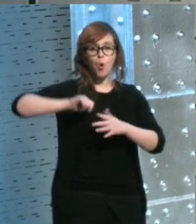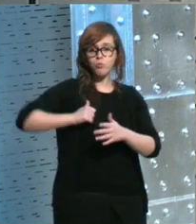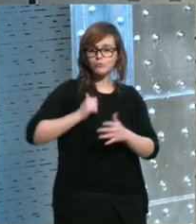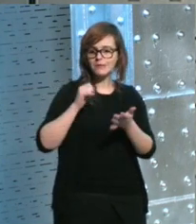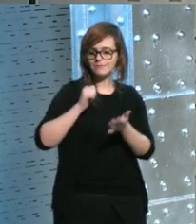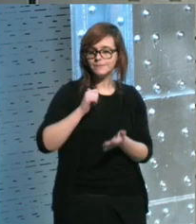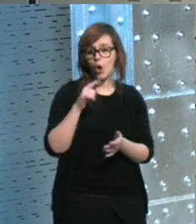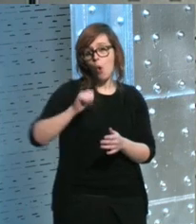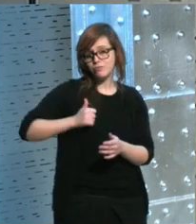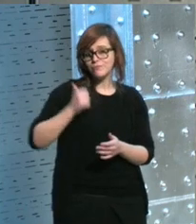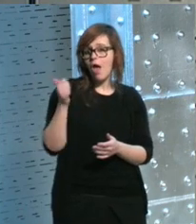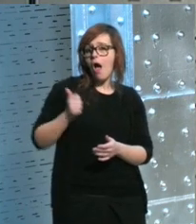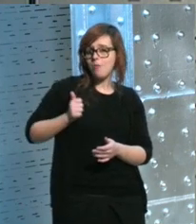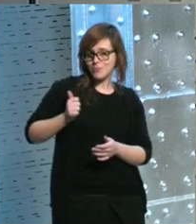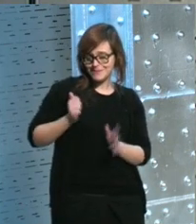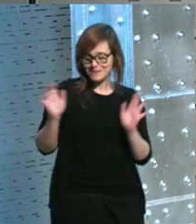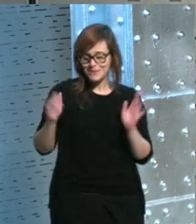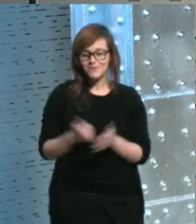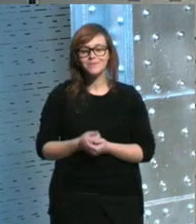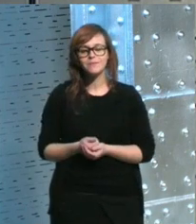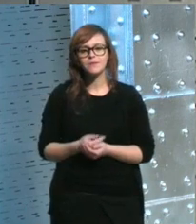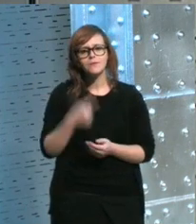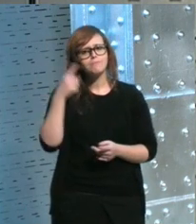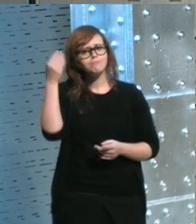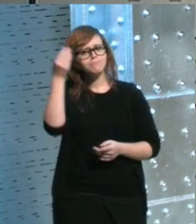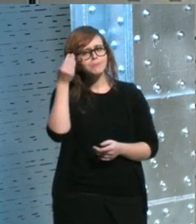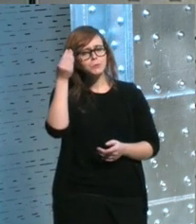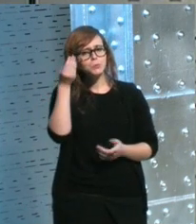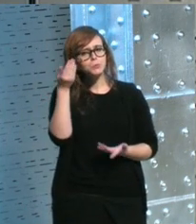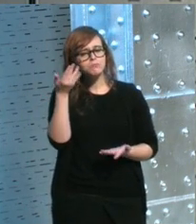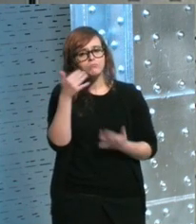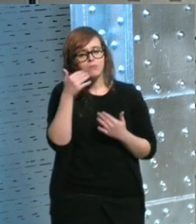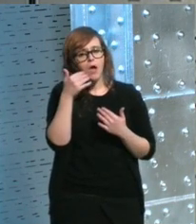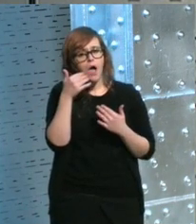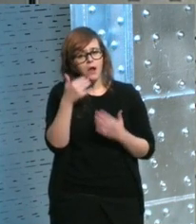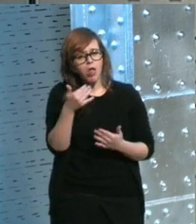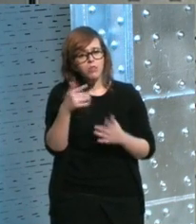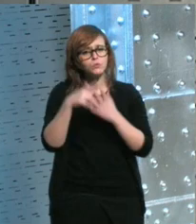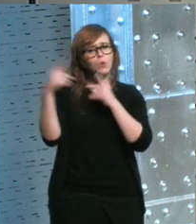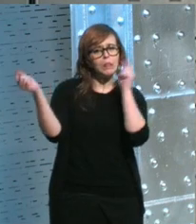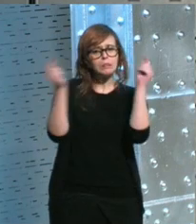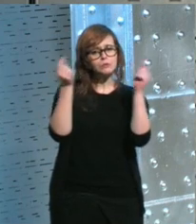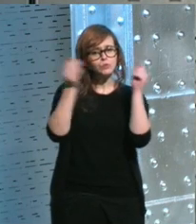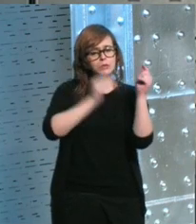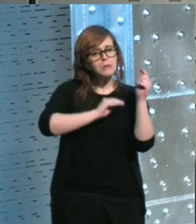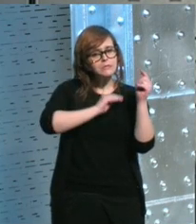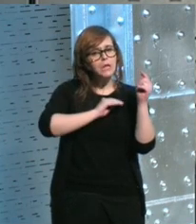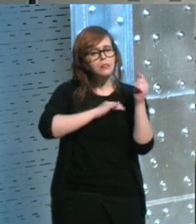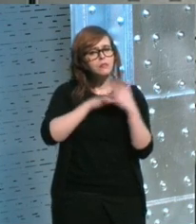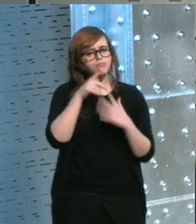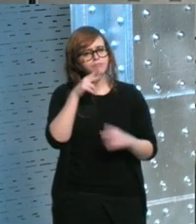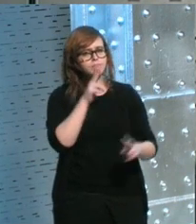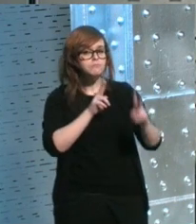Con esto yo creo que funciona, resiste a bastantes discusiones. Y después de